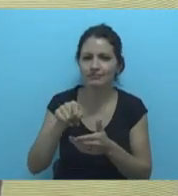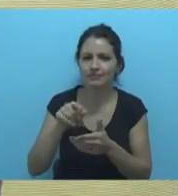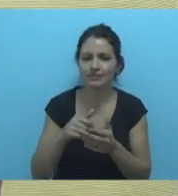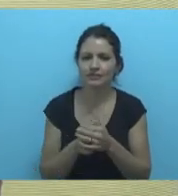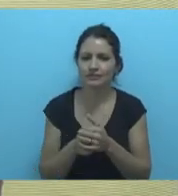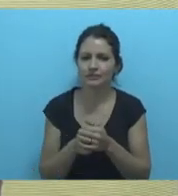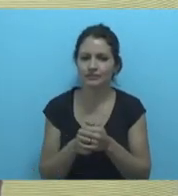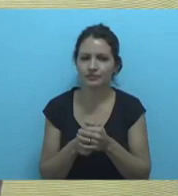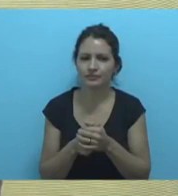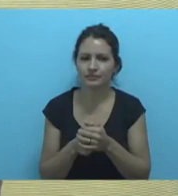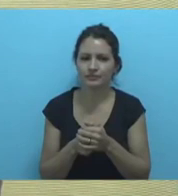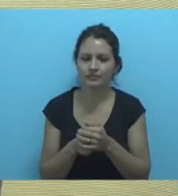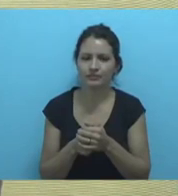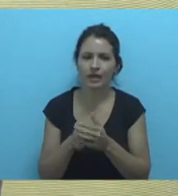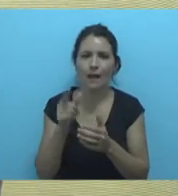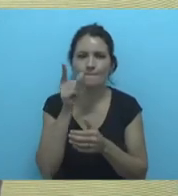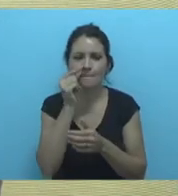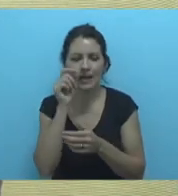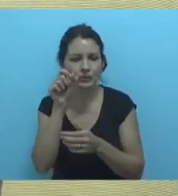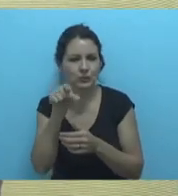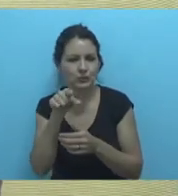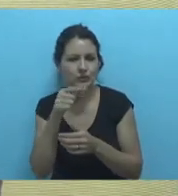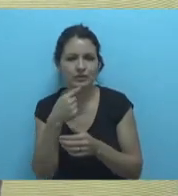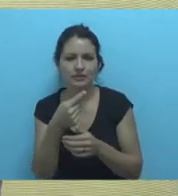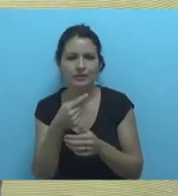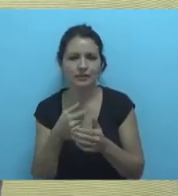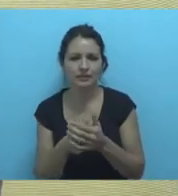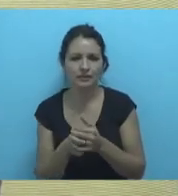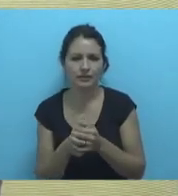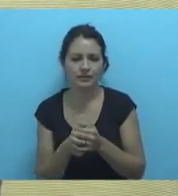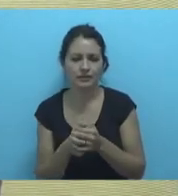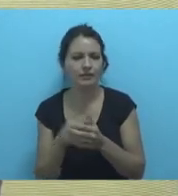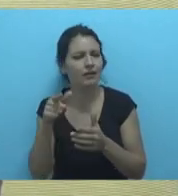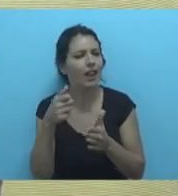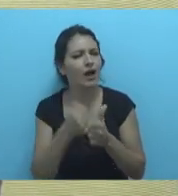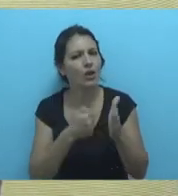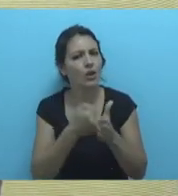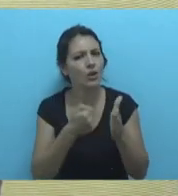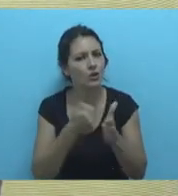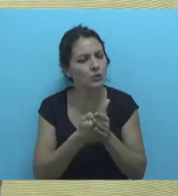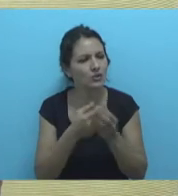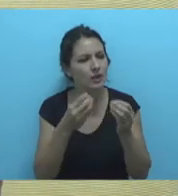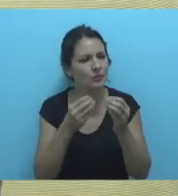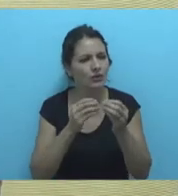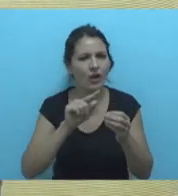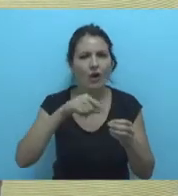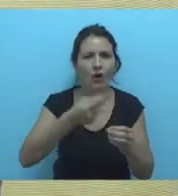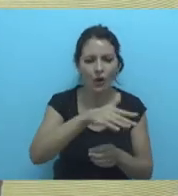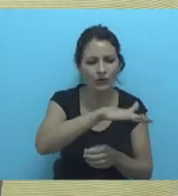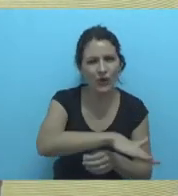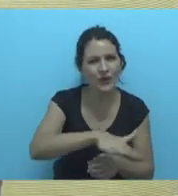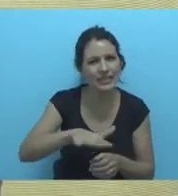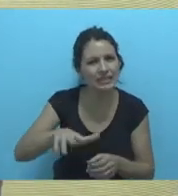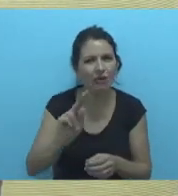eco de las palabras de Mauro, su papá, cuando dice que él está luchando porque no haya ni una Valentina más o